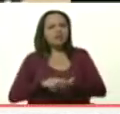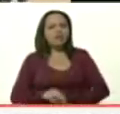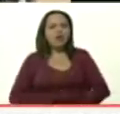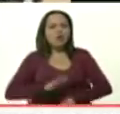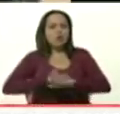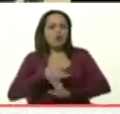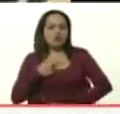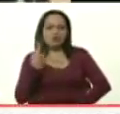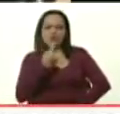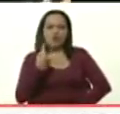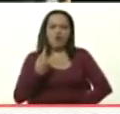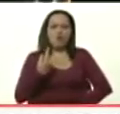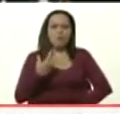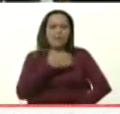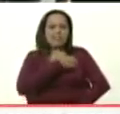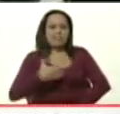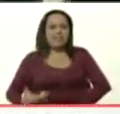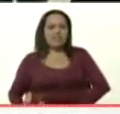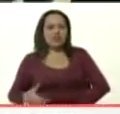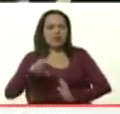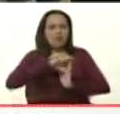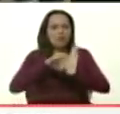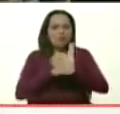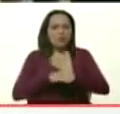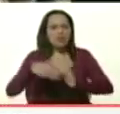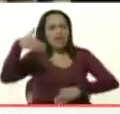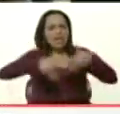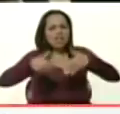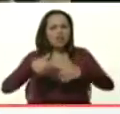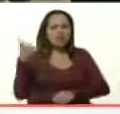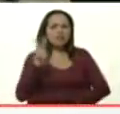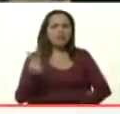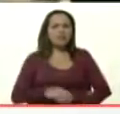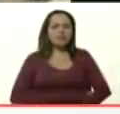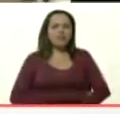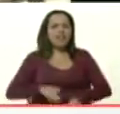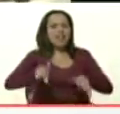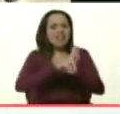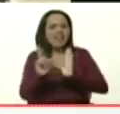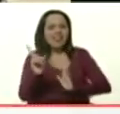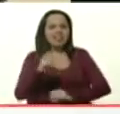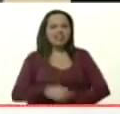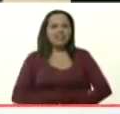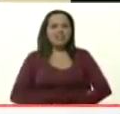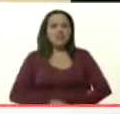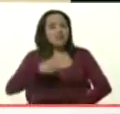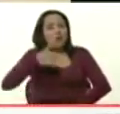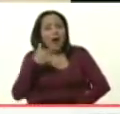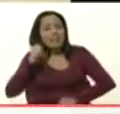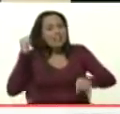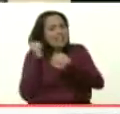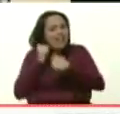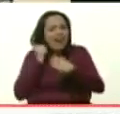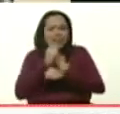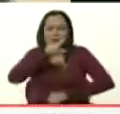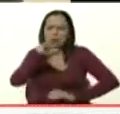soy presidente constitucional, electo por el pueblo, legítimo, sino que estoy en funciones